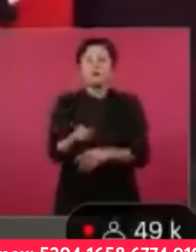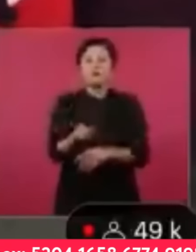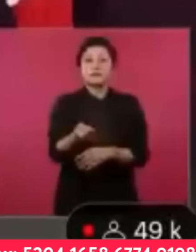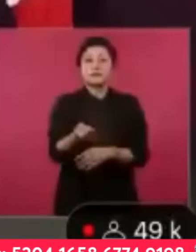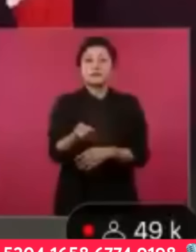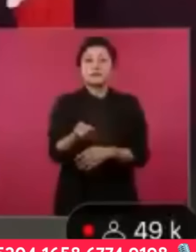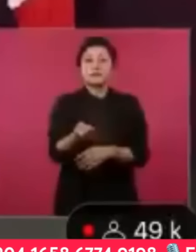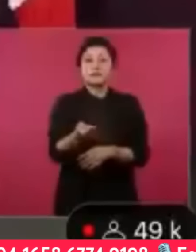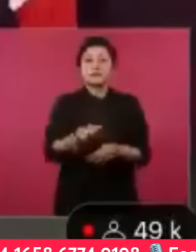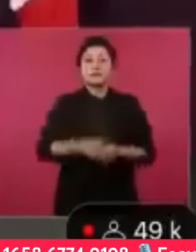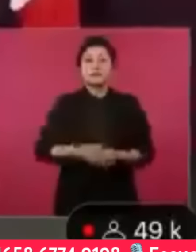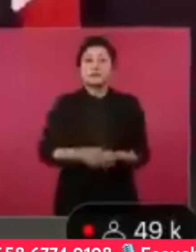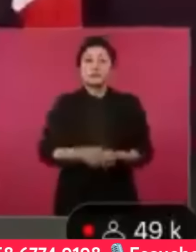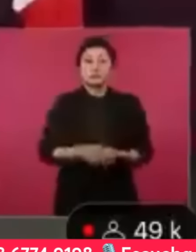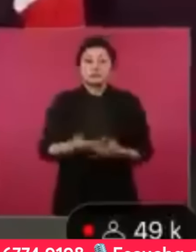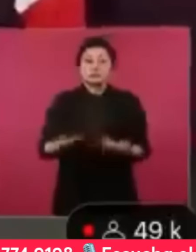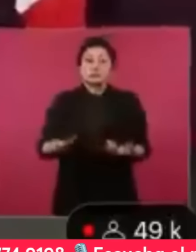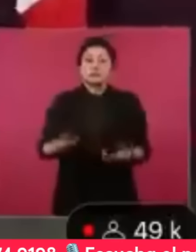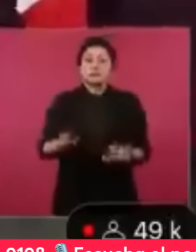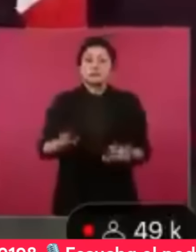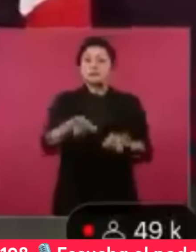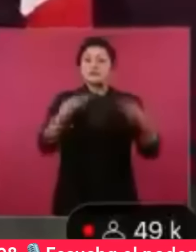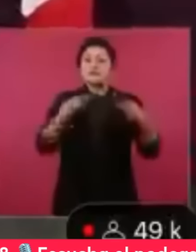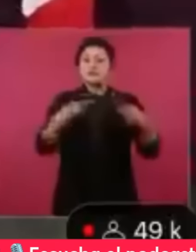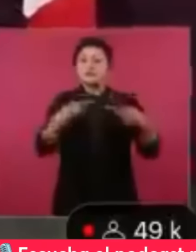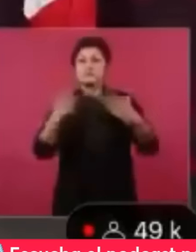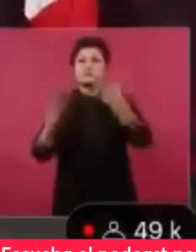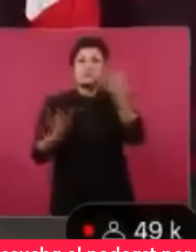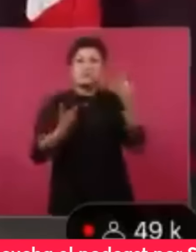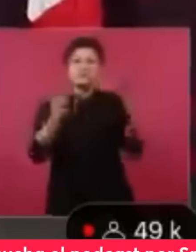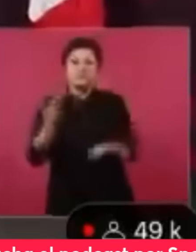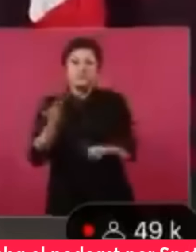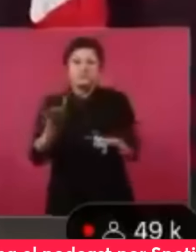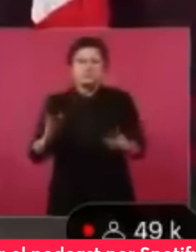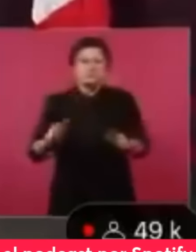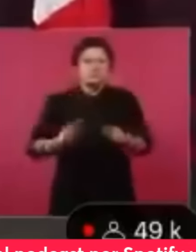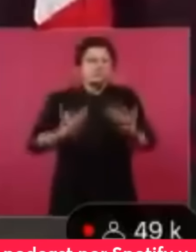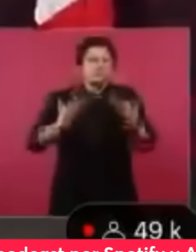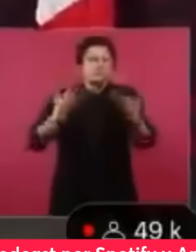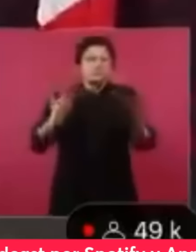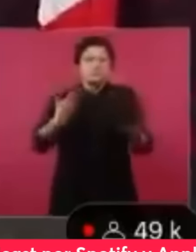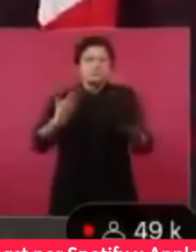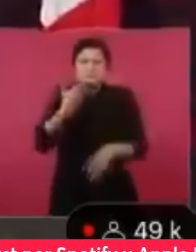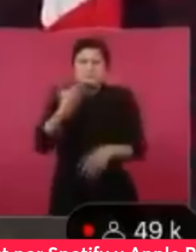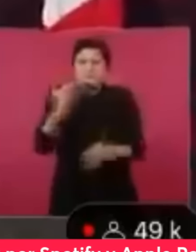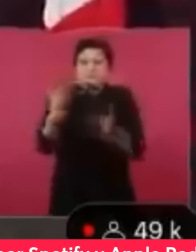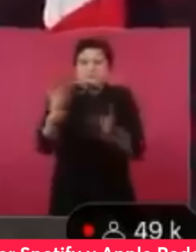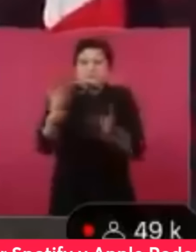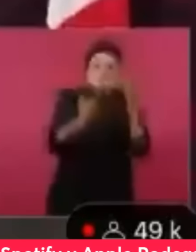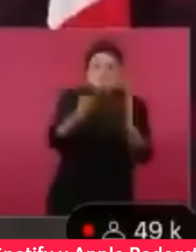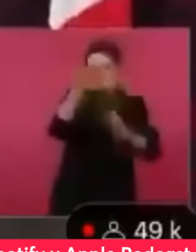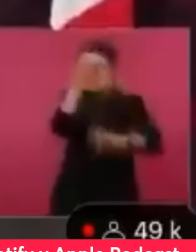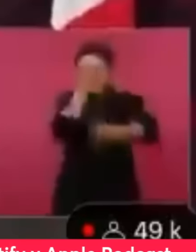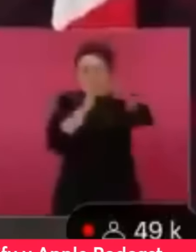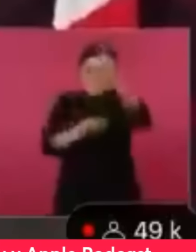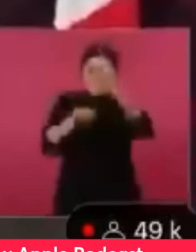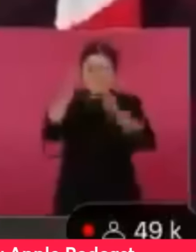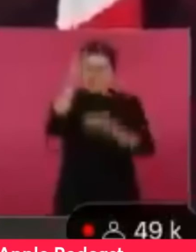pues con mucho entusiasmo de hacer